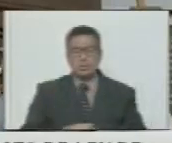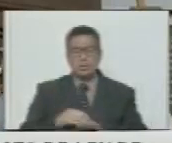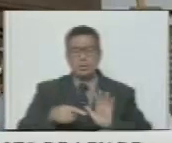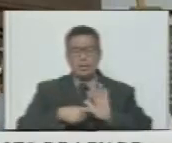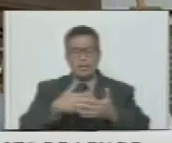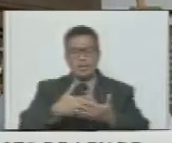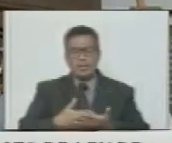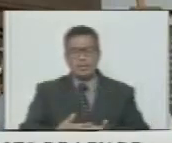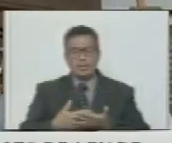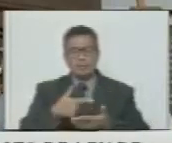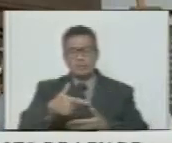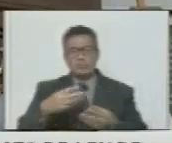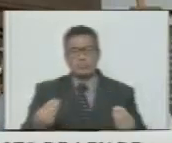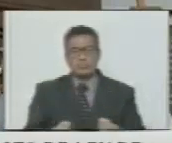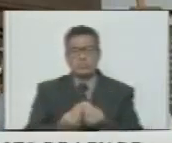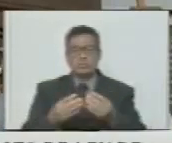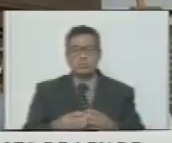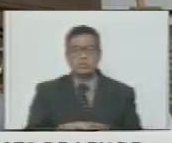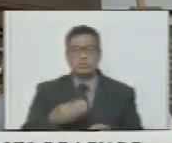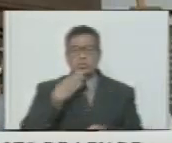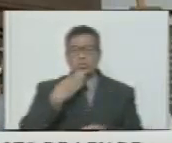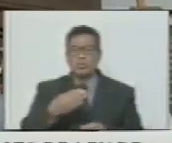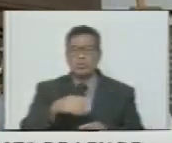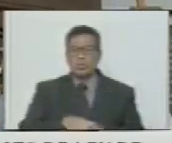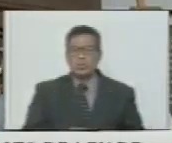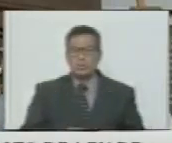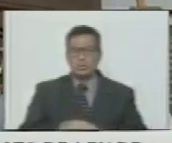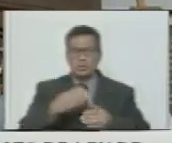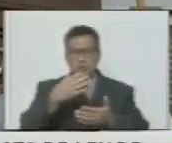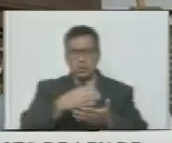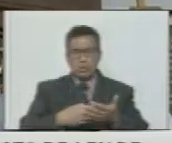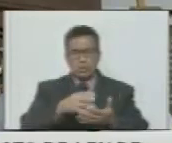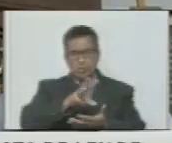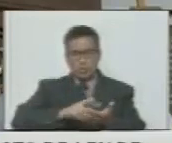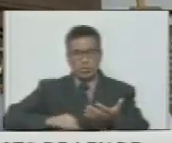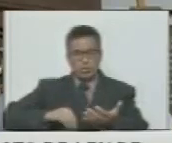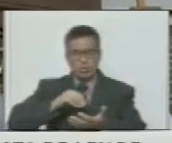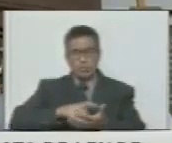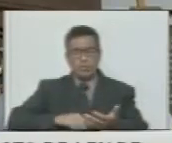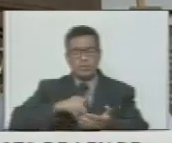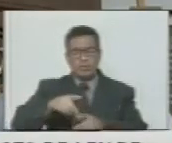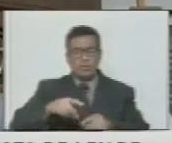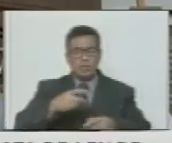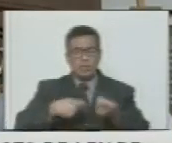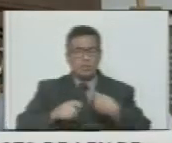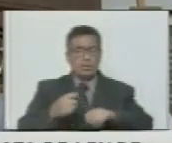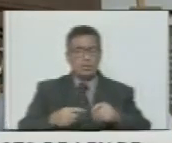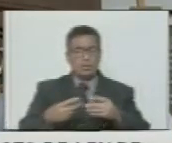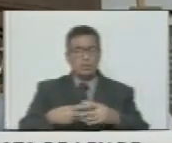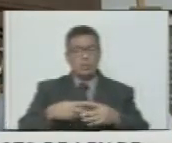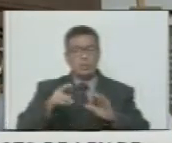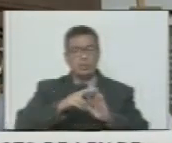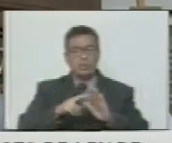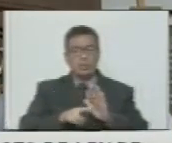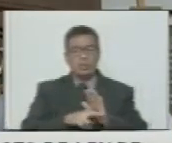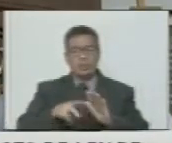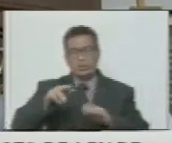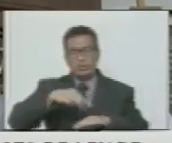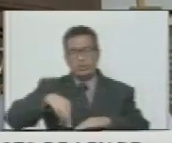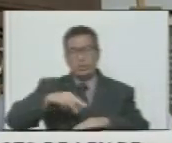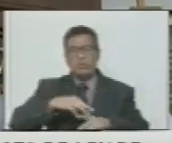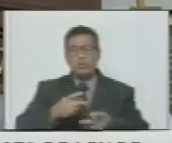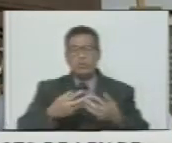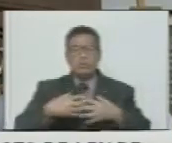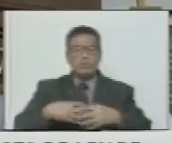10. Presentar conjuntamente con la solicitud copia de la reserva de denominación comercial en el registro